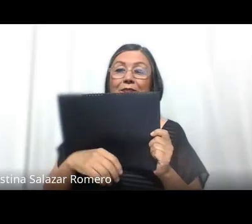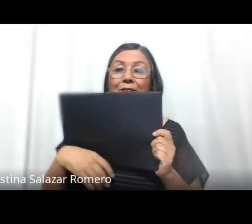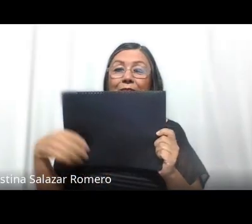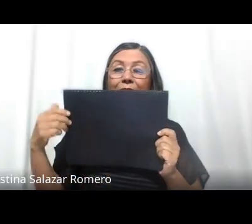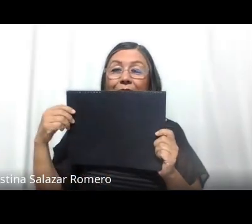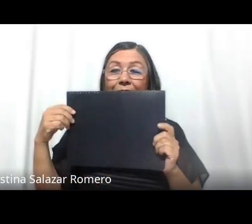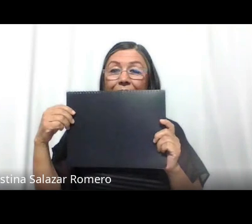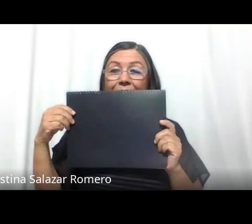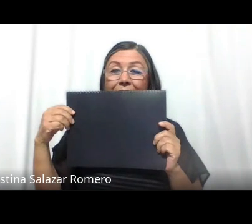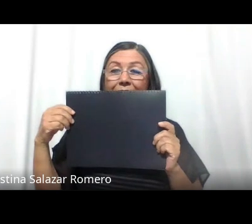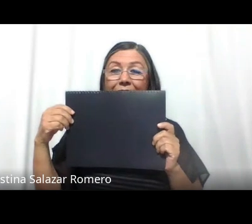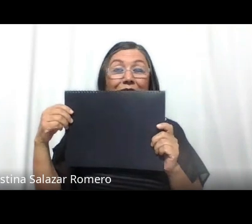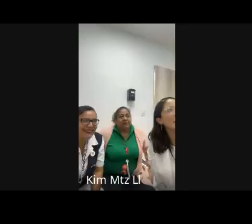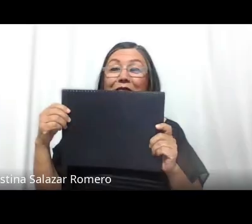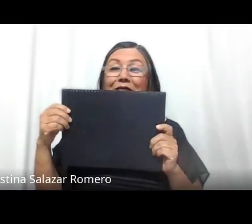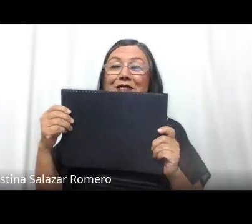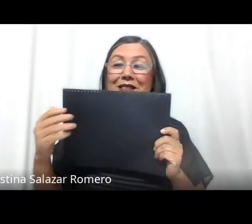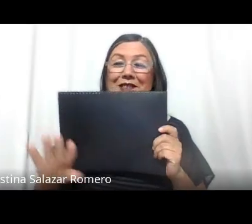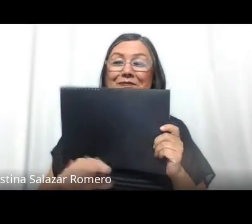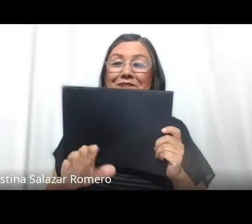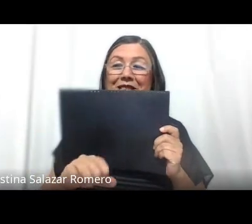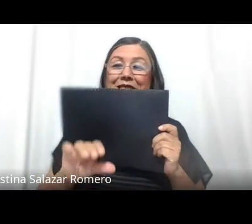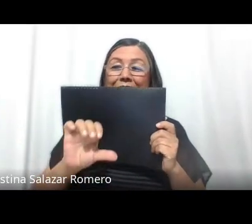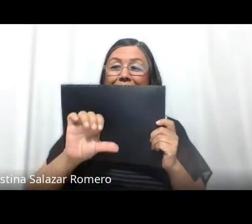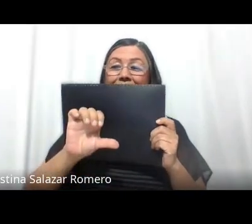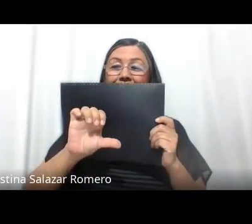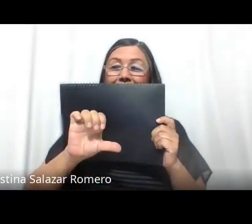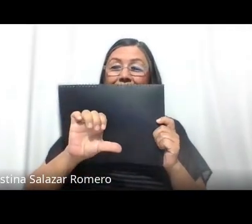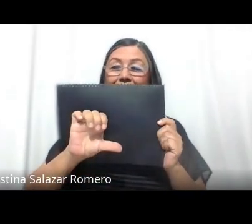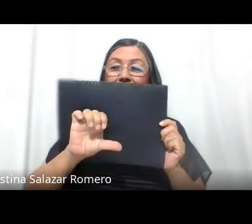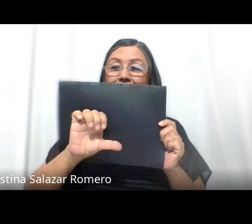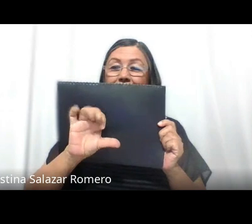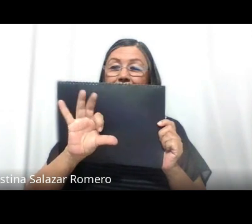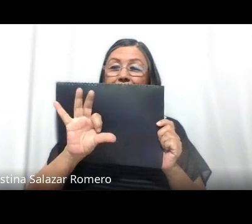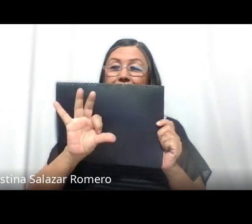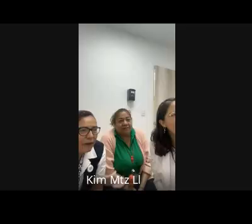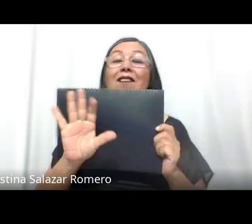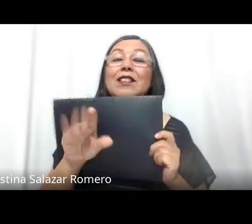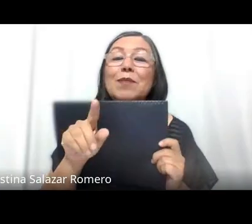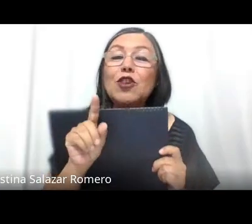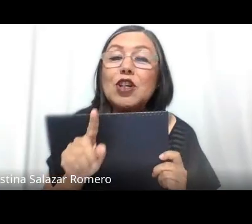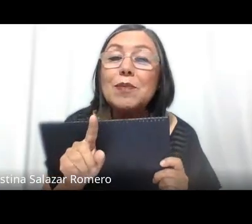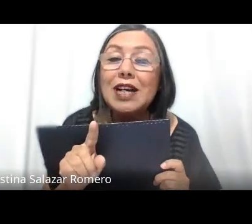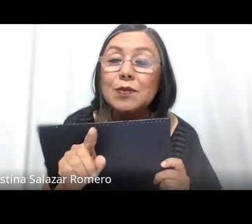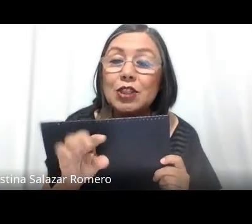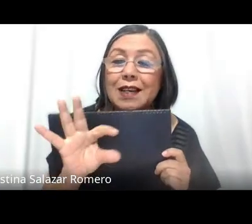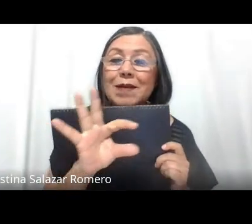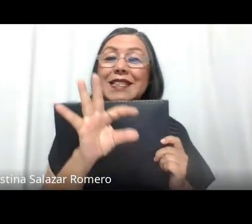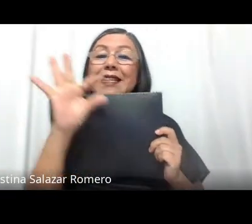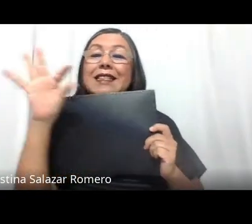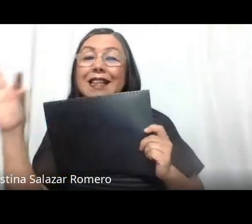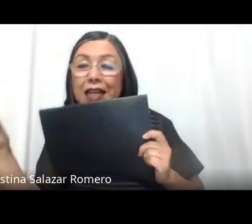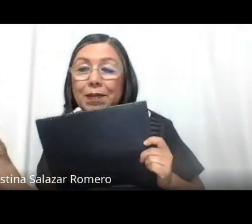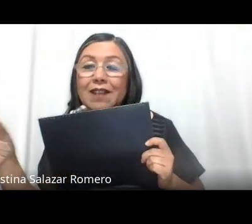¿Listo? No, otra vez. Otra vez. Lista. Es la E. A ver, sí, pero no me pongas voz.